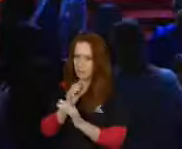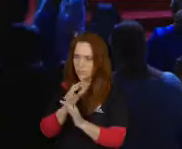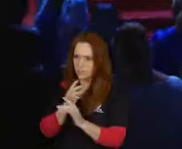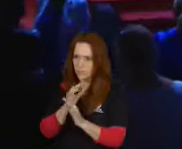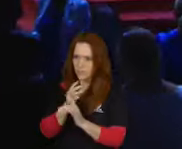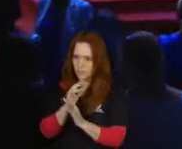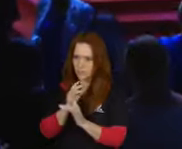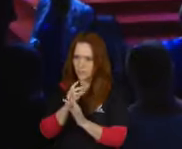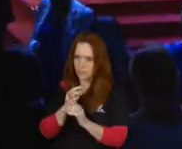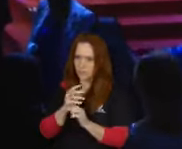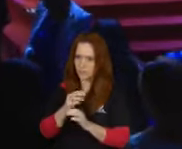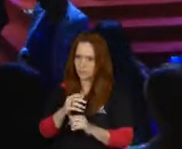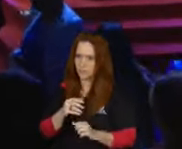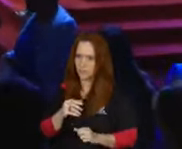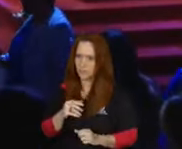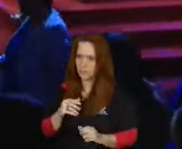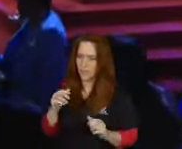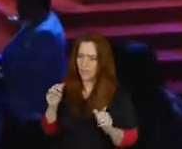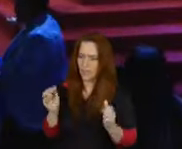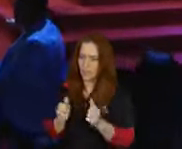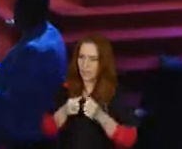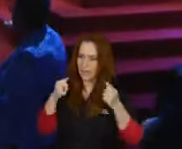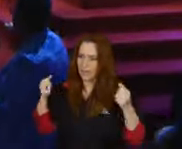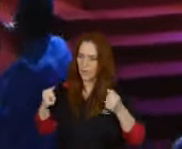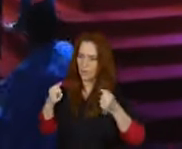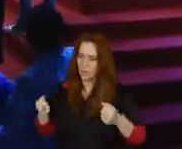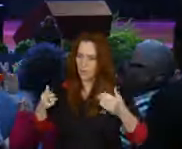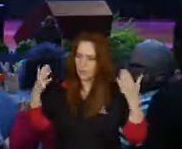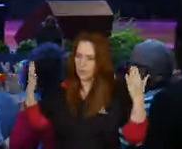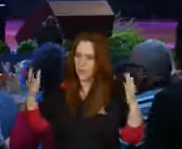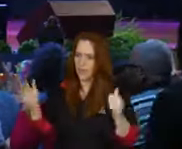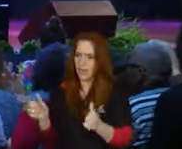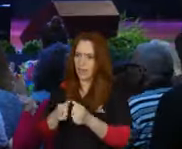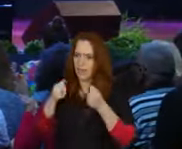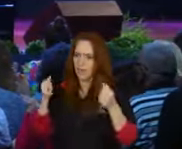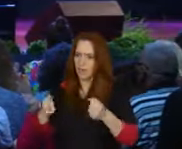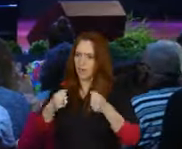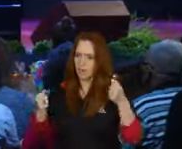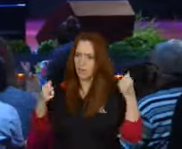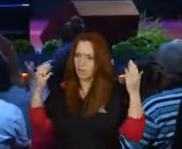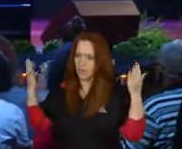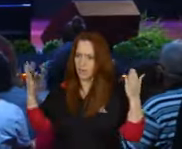Aleluya. Aleluya. Aleluya.